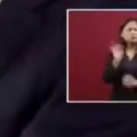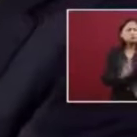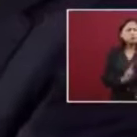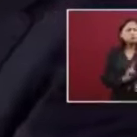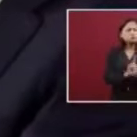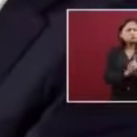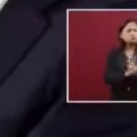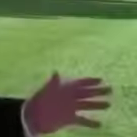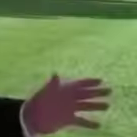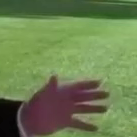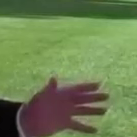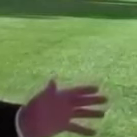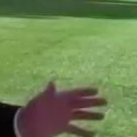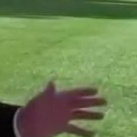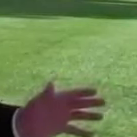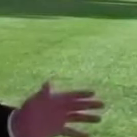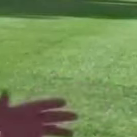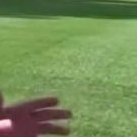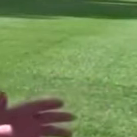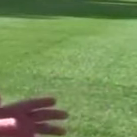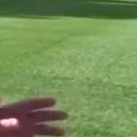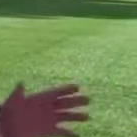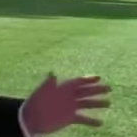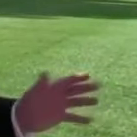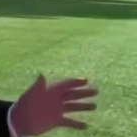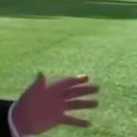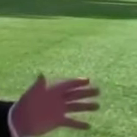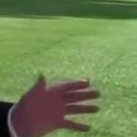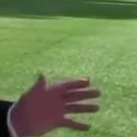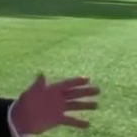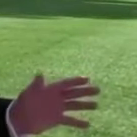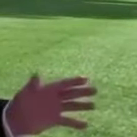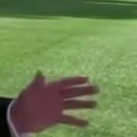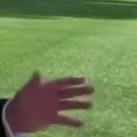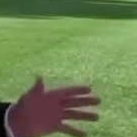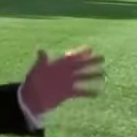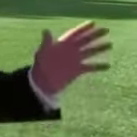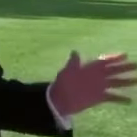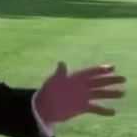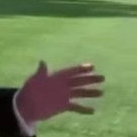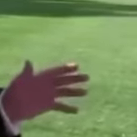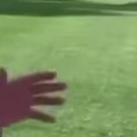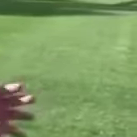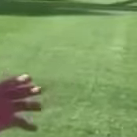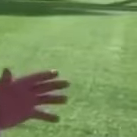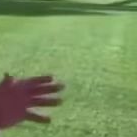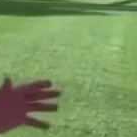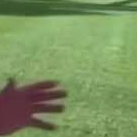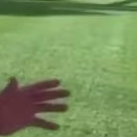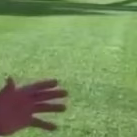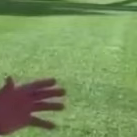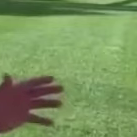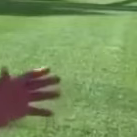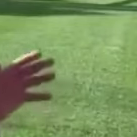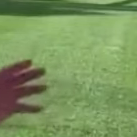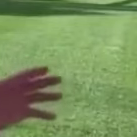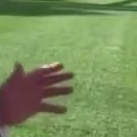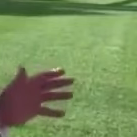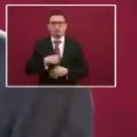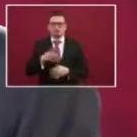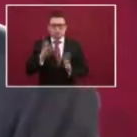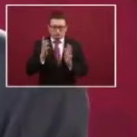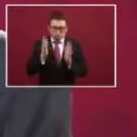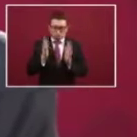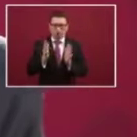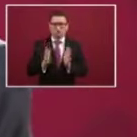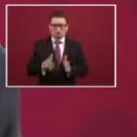ojalá y así sea, el gobierno federal mexicano, por presentar, insisto, un plan convincente que evite meter esto que